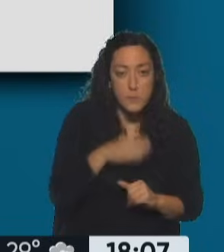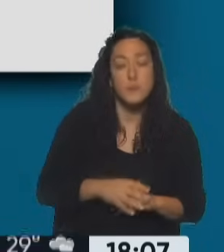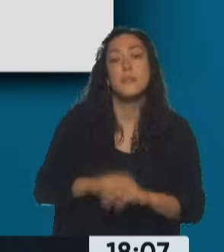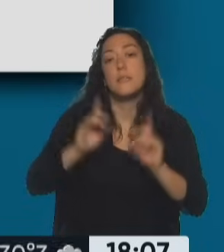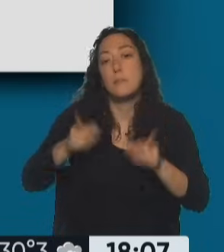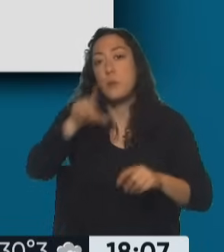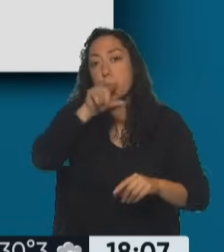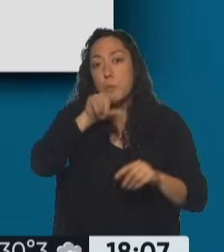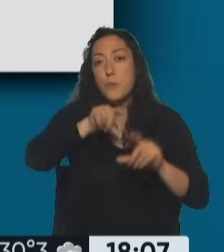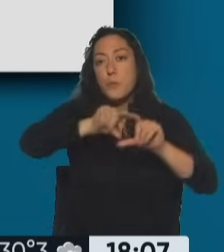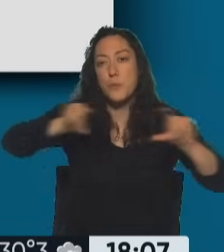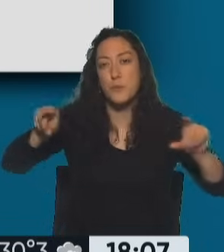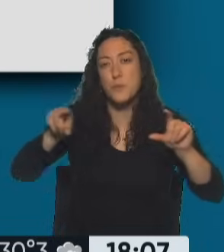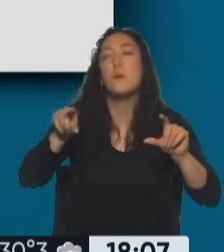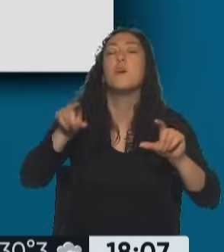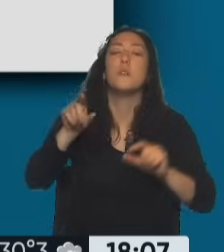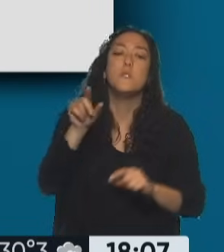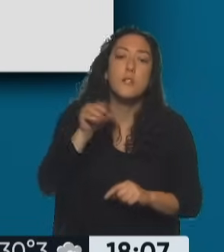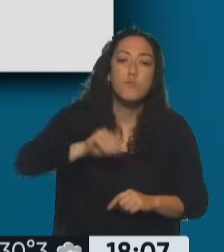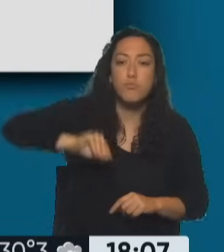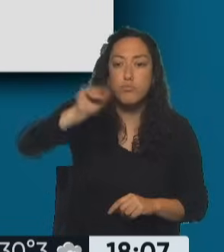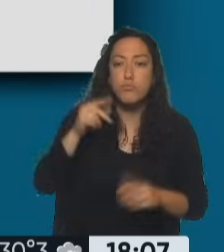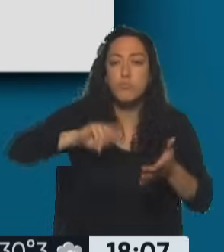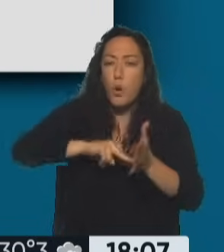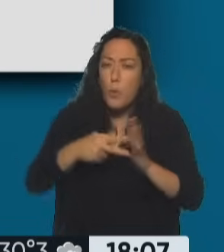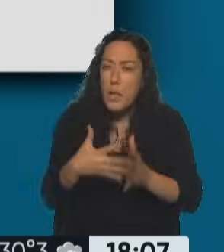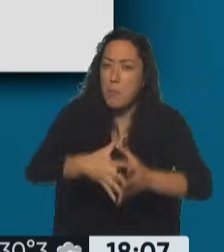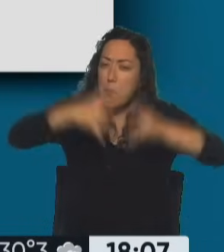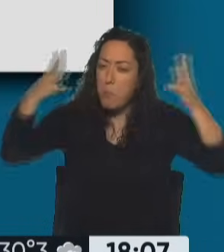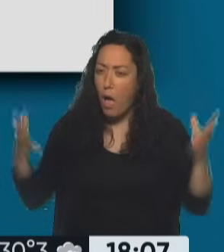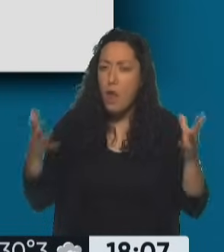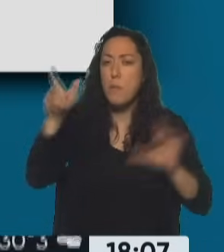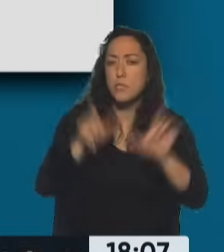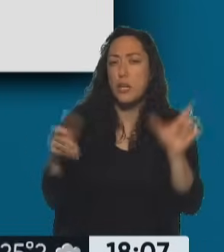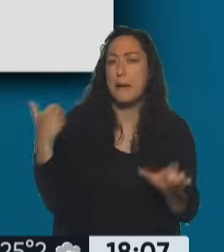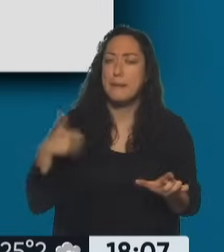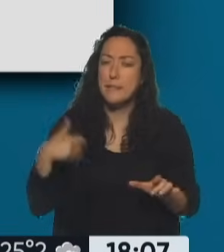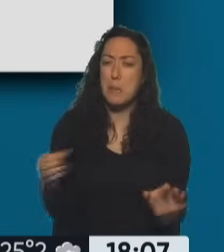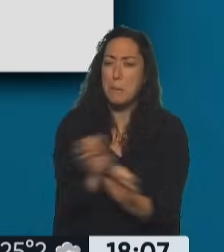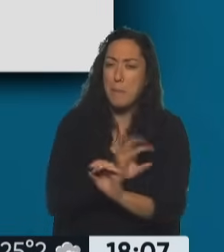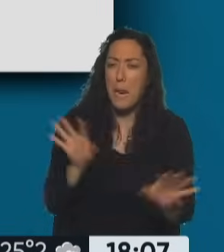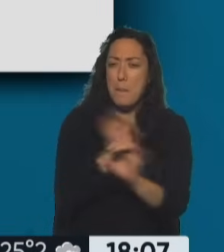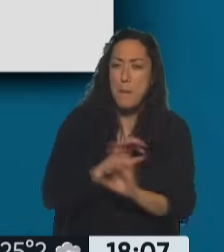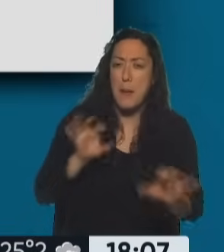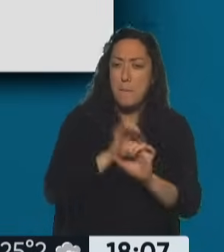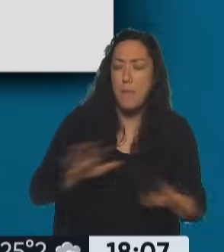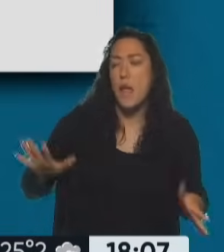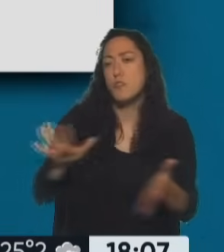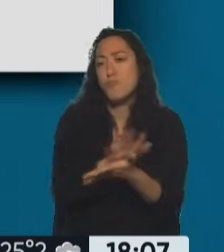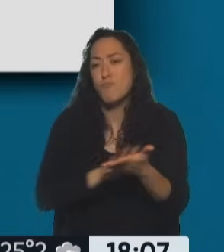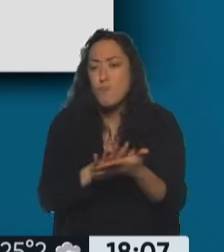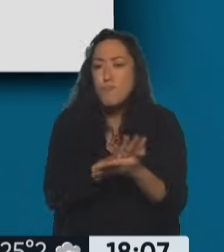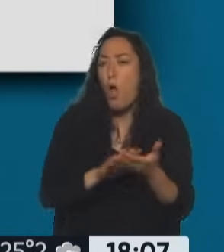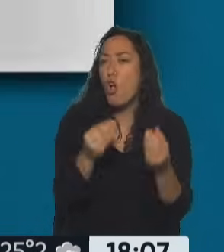social Ahora X: los problemas son demasiado grandes y los argentinos están demasiado mal para que la respuesta sea más